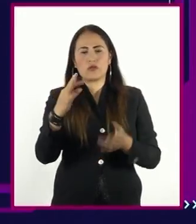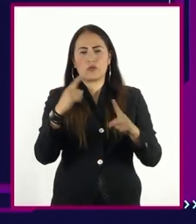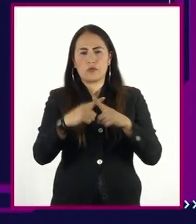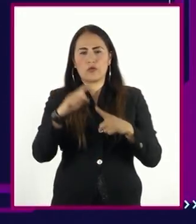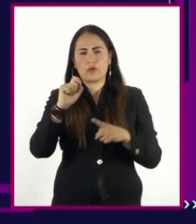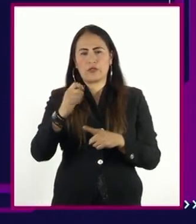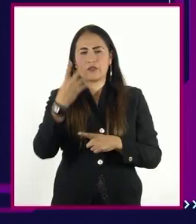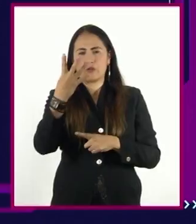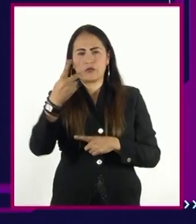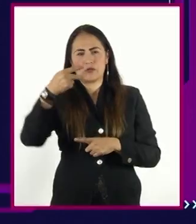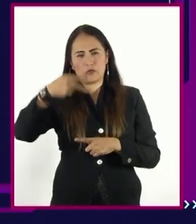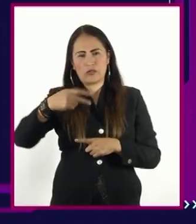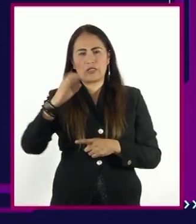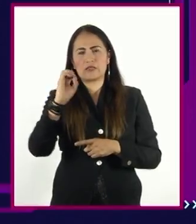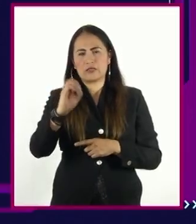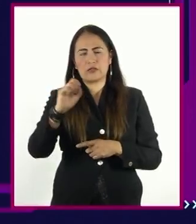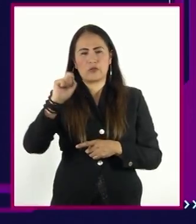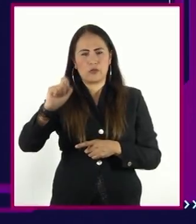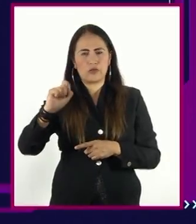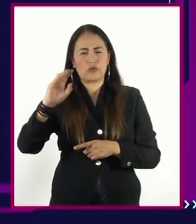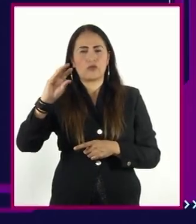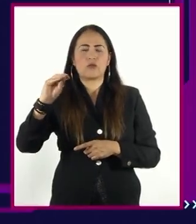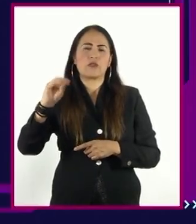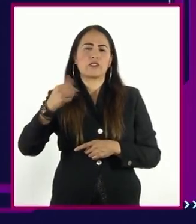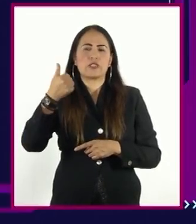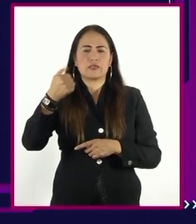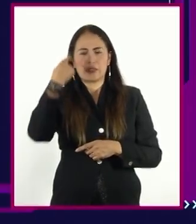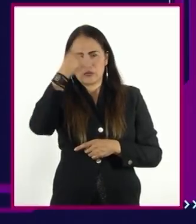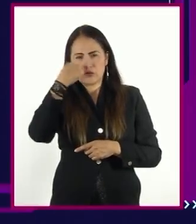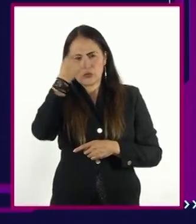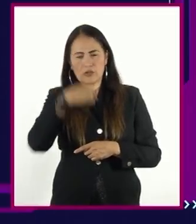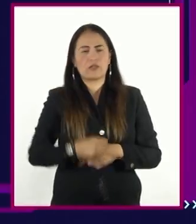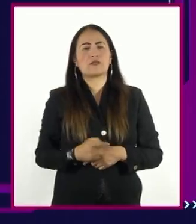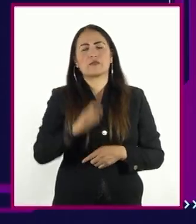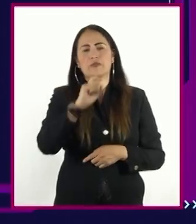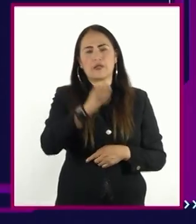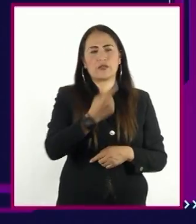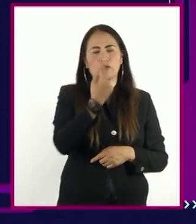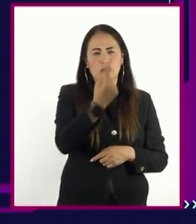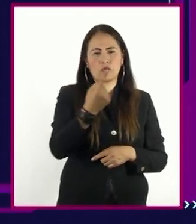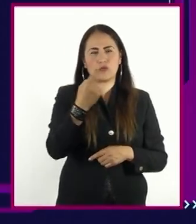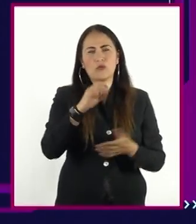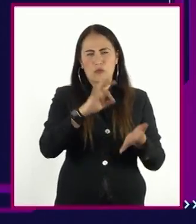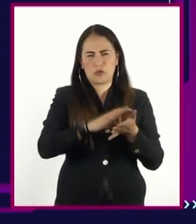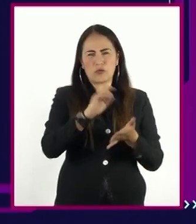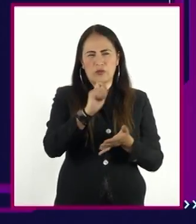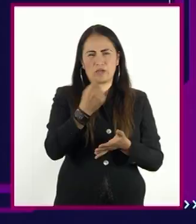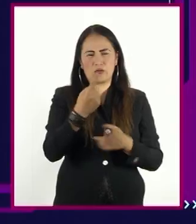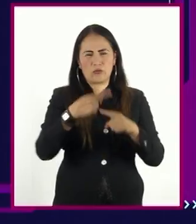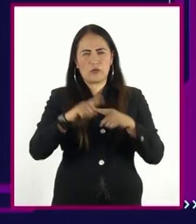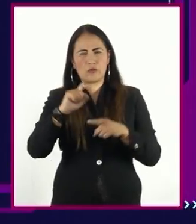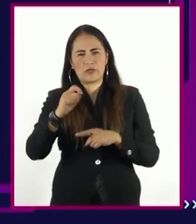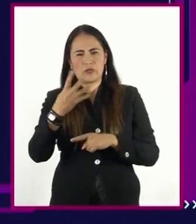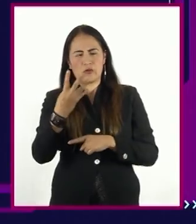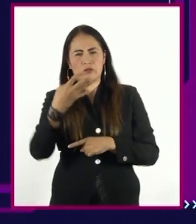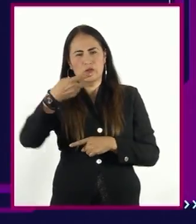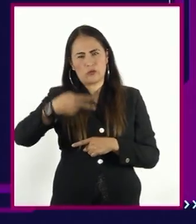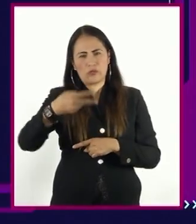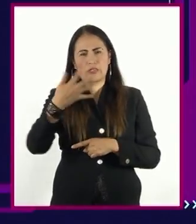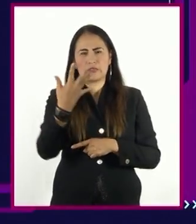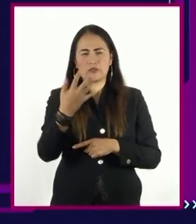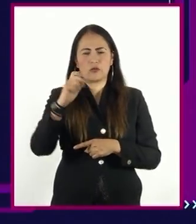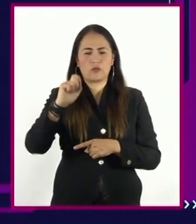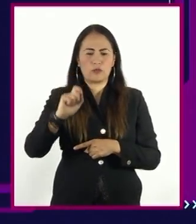es igual a 0.96 horas y 21 centésimos por 24 es igual a 5.04